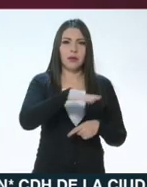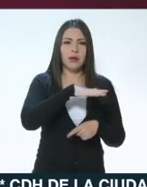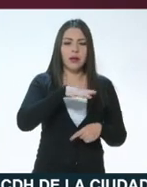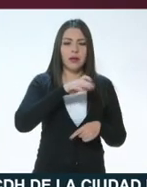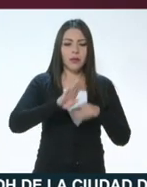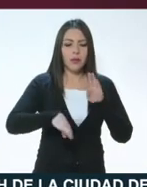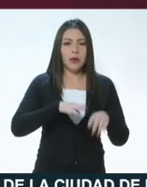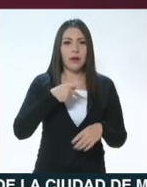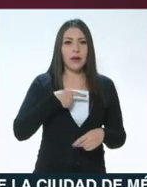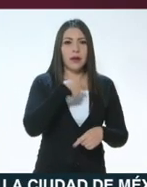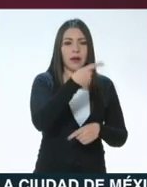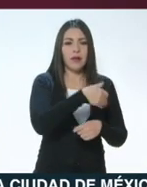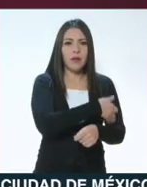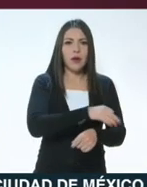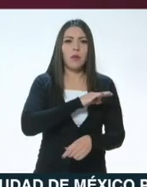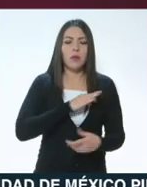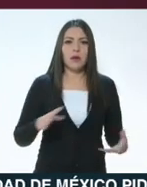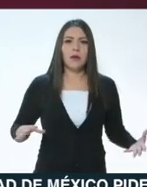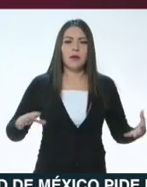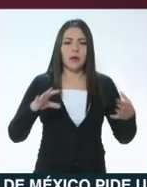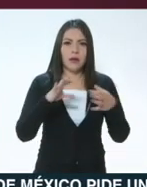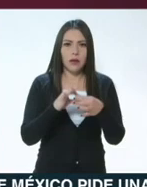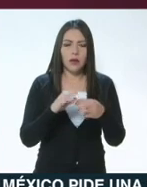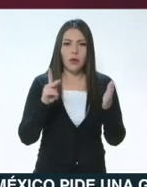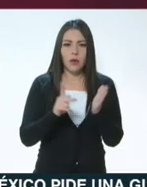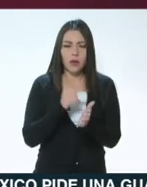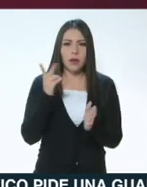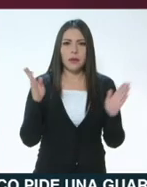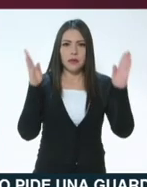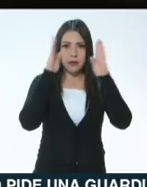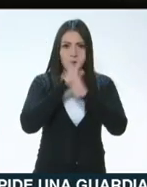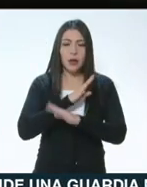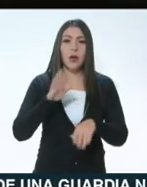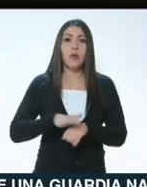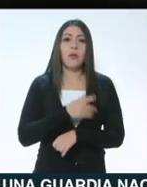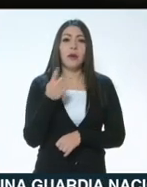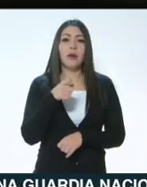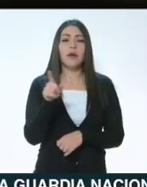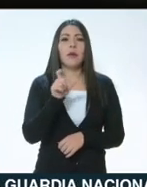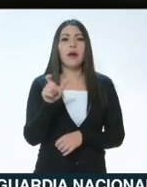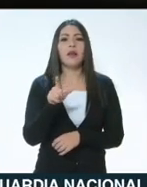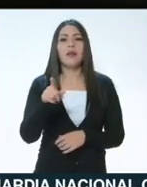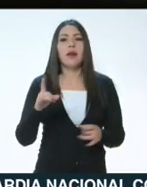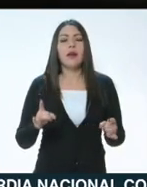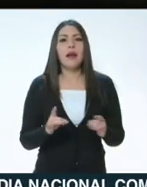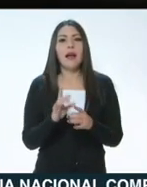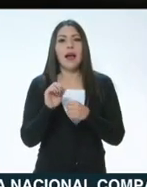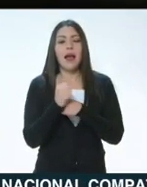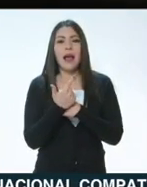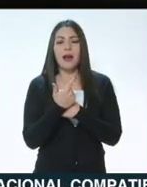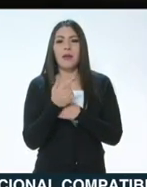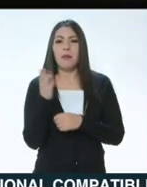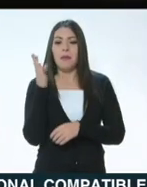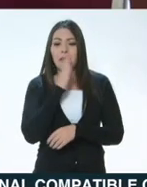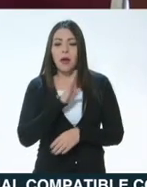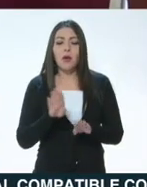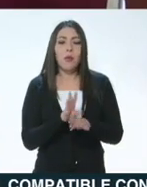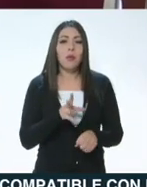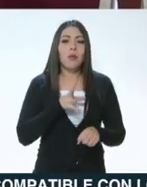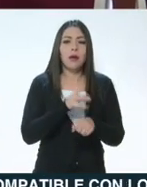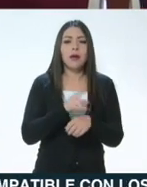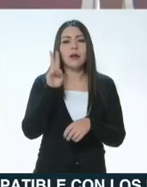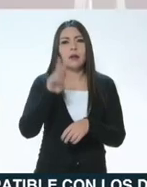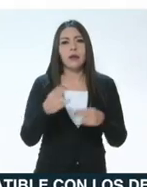podrían reconciliarse. Señaló que independientemente de la reparación del daño y la impartición de justicia, es importante entregarles los restos de sus